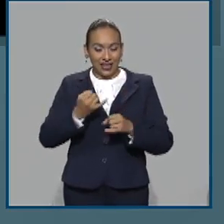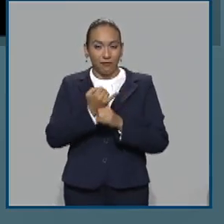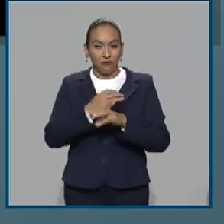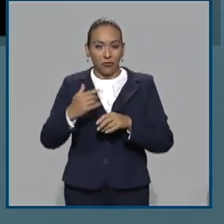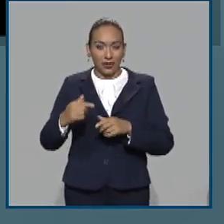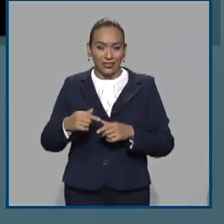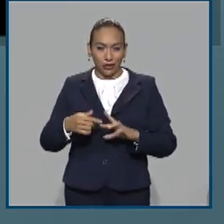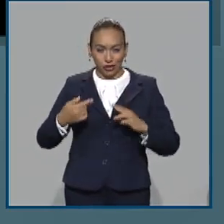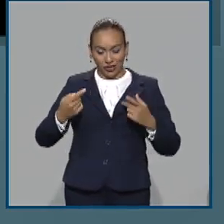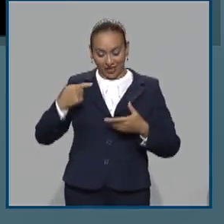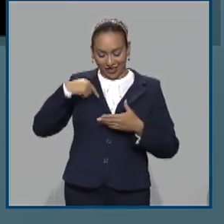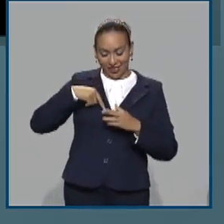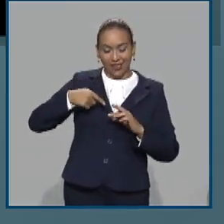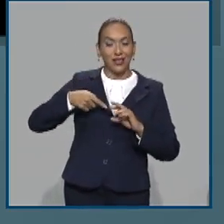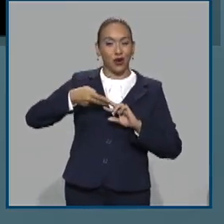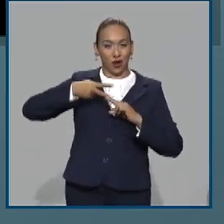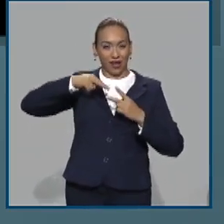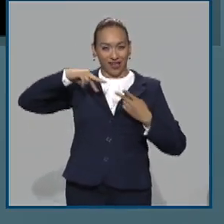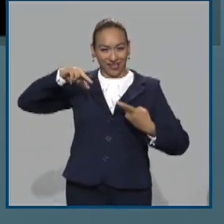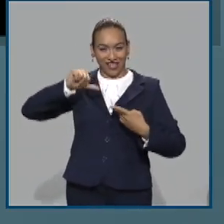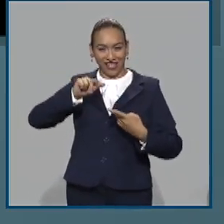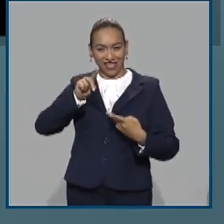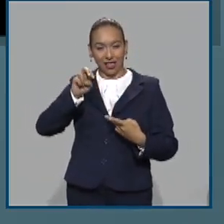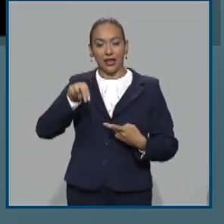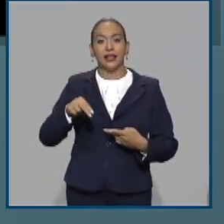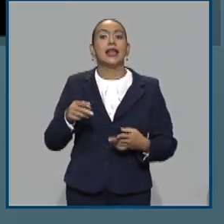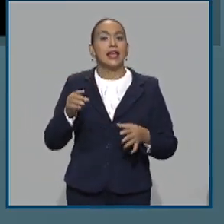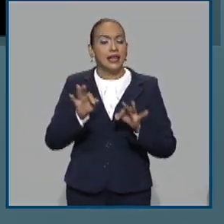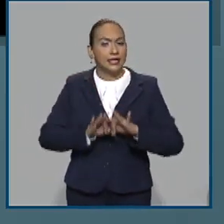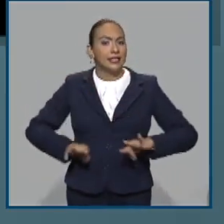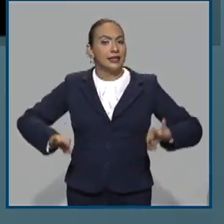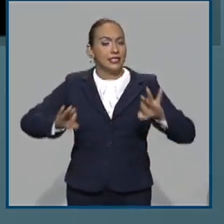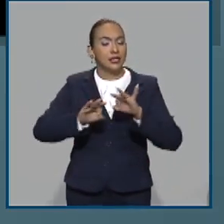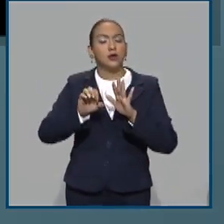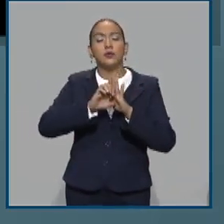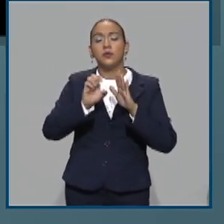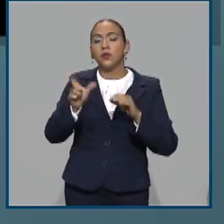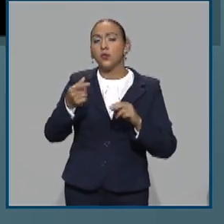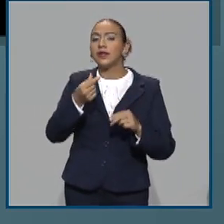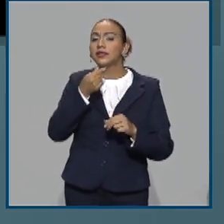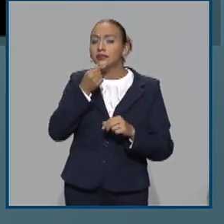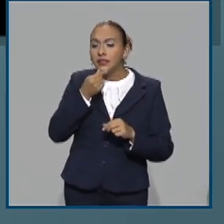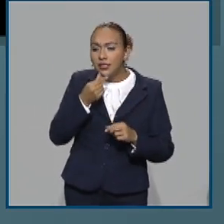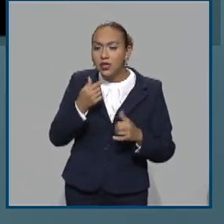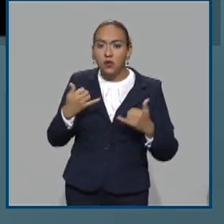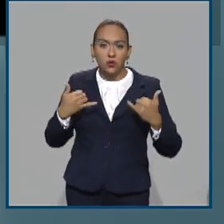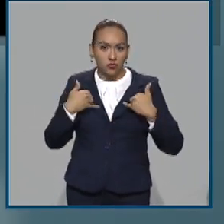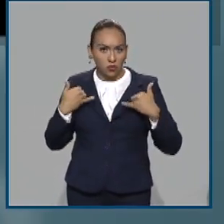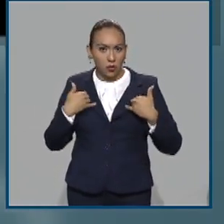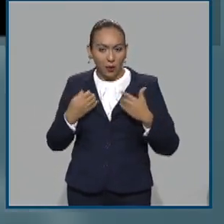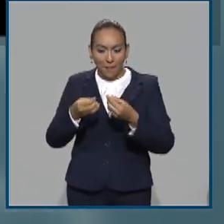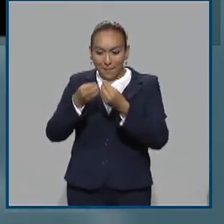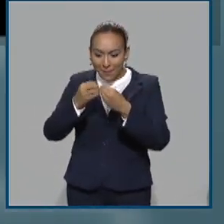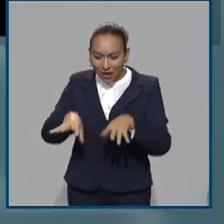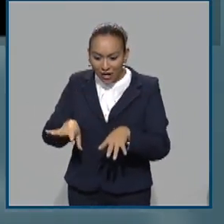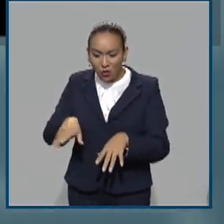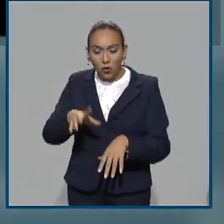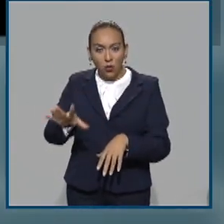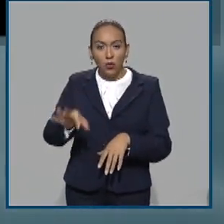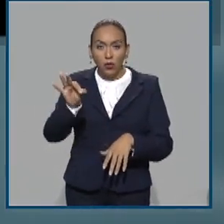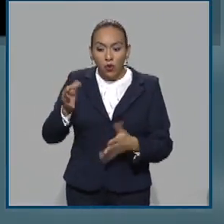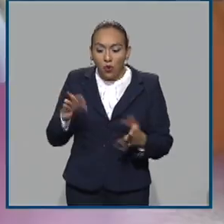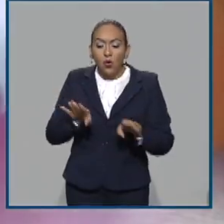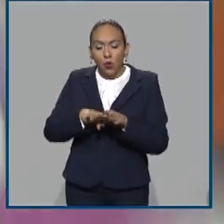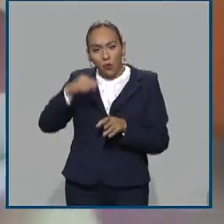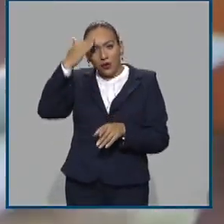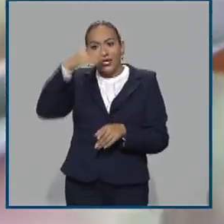cruciales en la resolución de casos de desaparición, especialmente en los casos de niñas, niños y adolescentes, pues ayudan a determinar